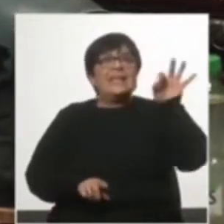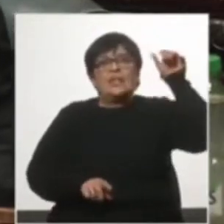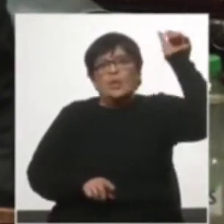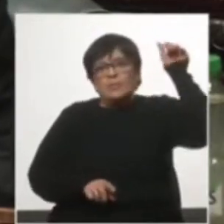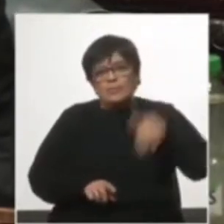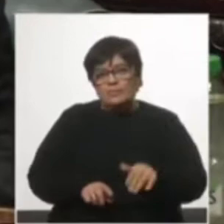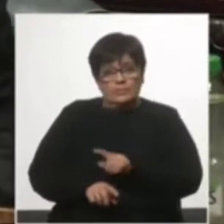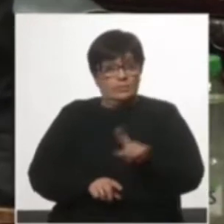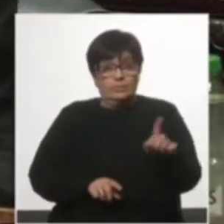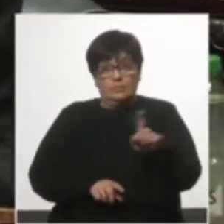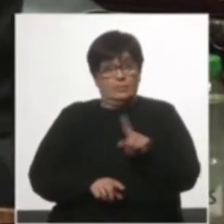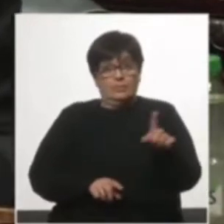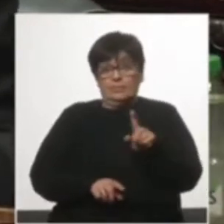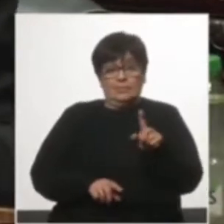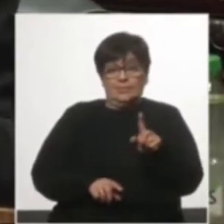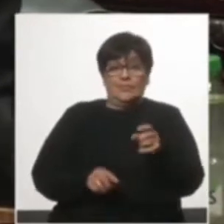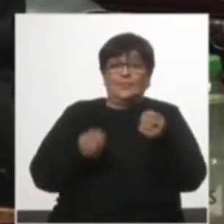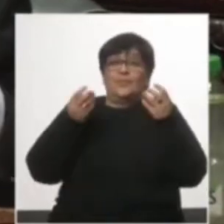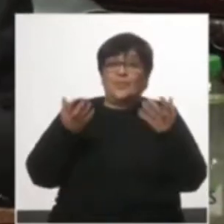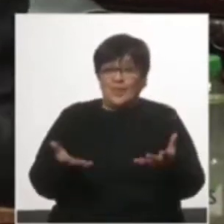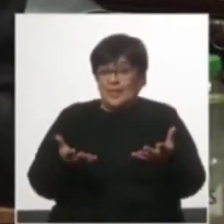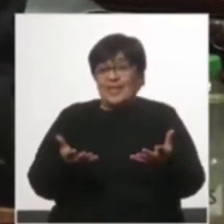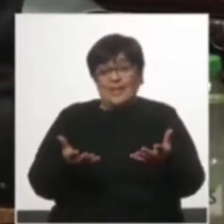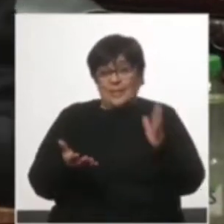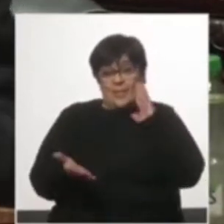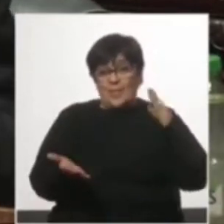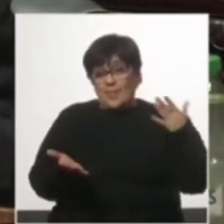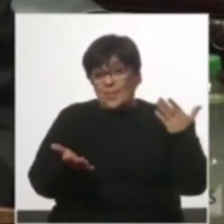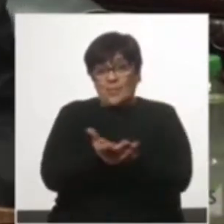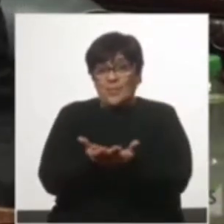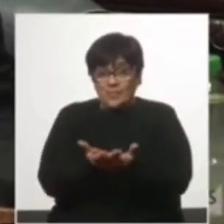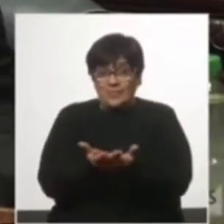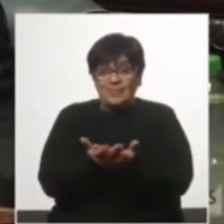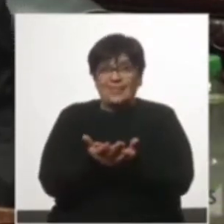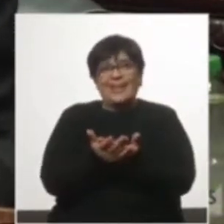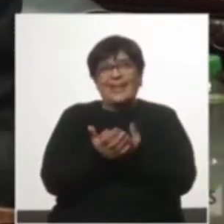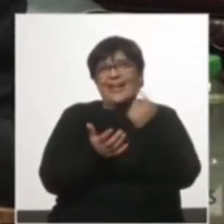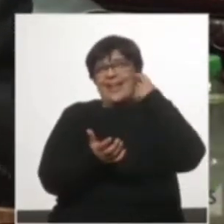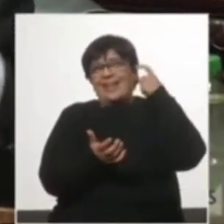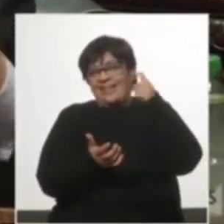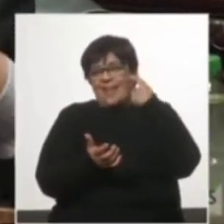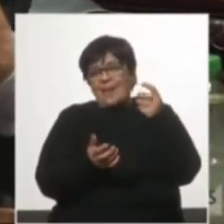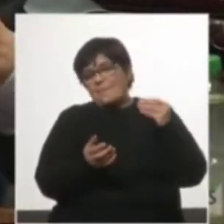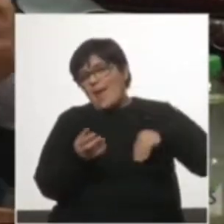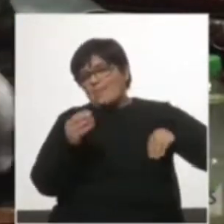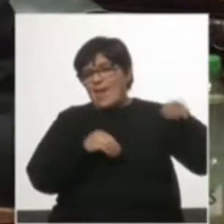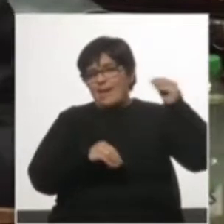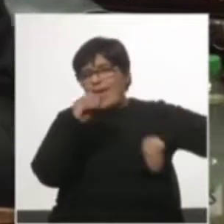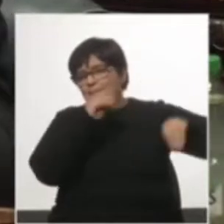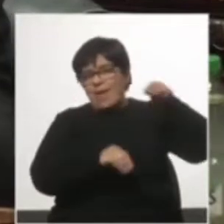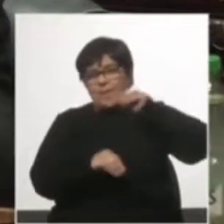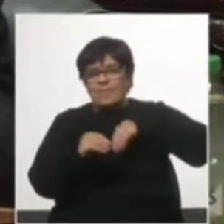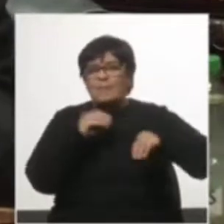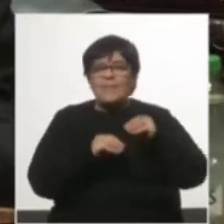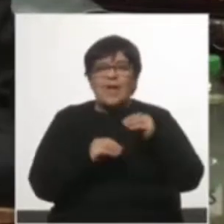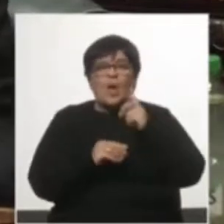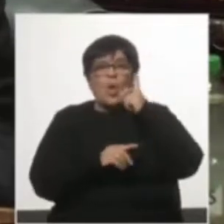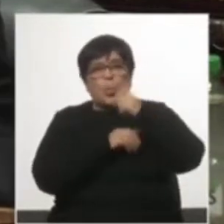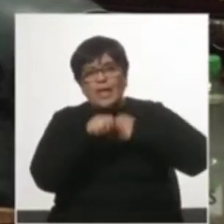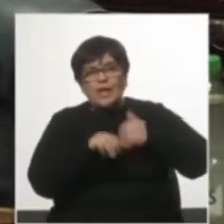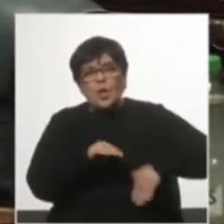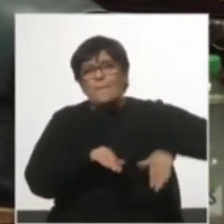porque además lo que está planteado, además de que se contrabandea la idea de sumar cosas de más de un año, ¿no? Todo se